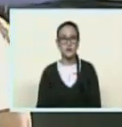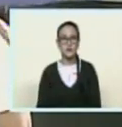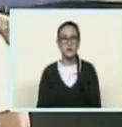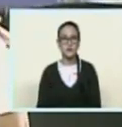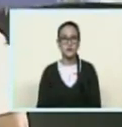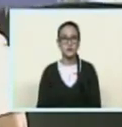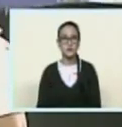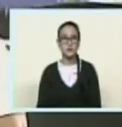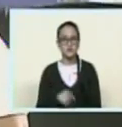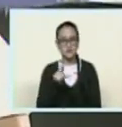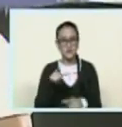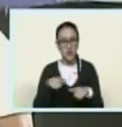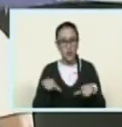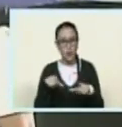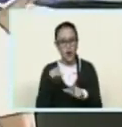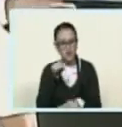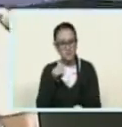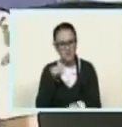sea el lugar